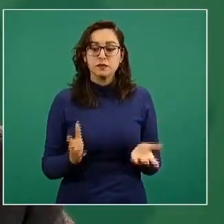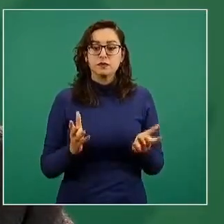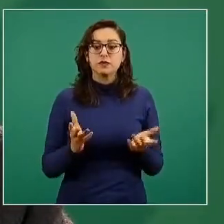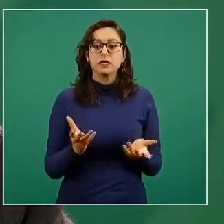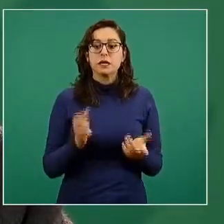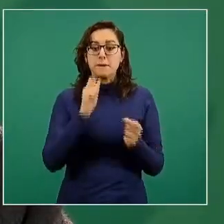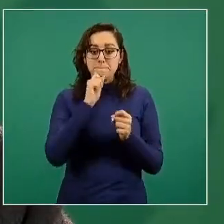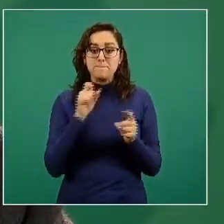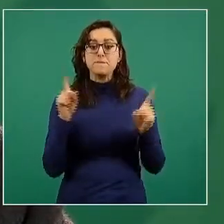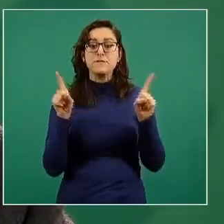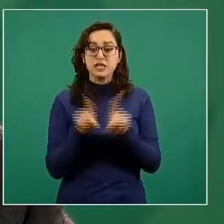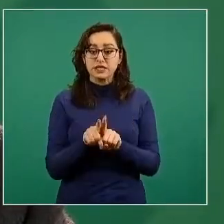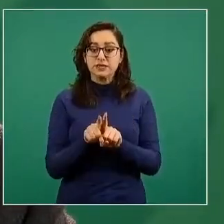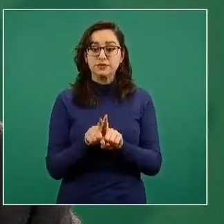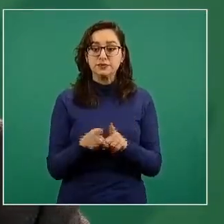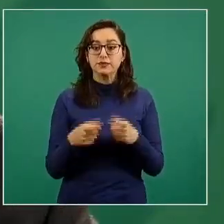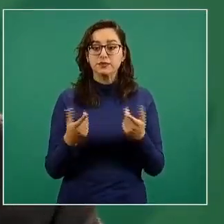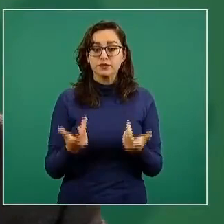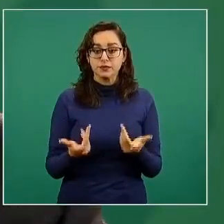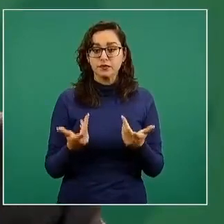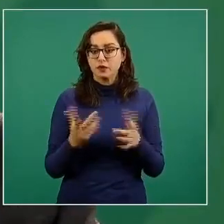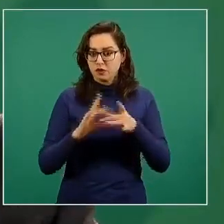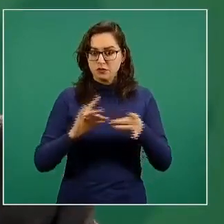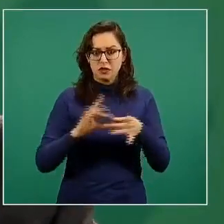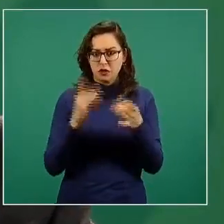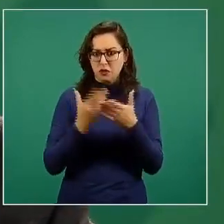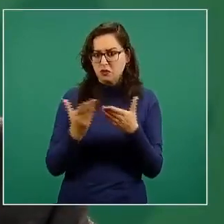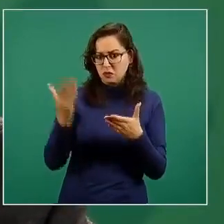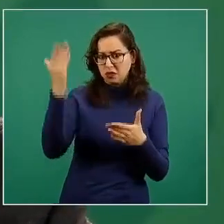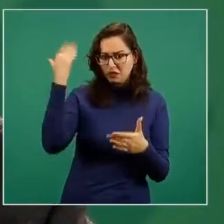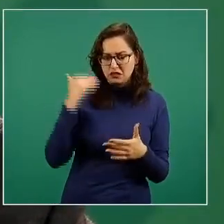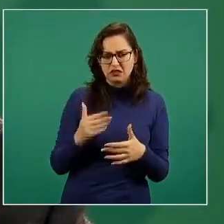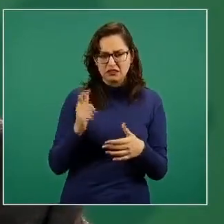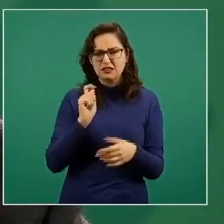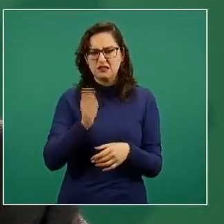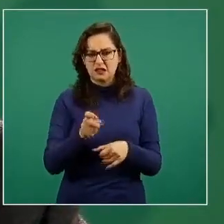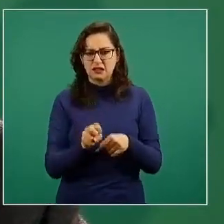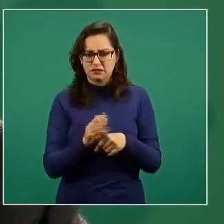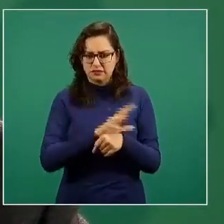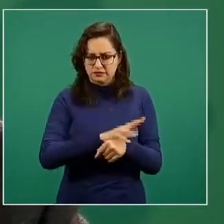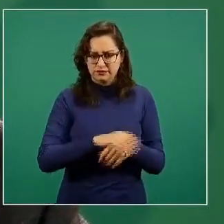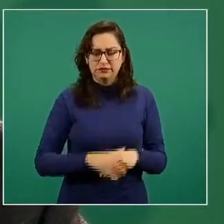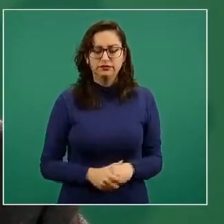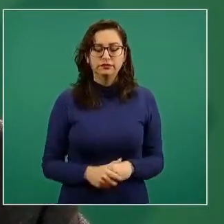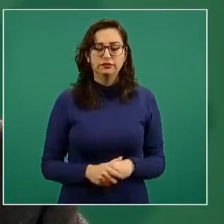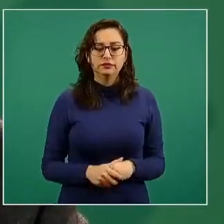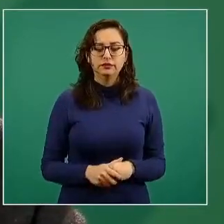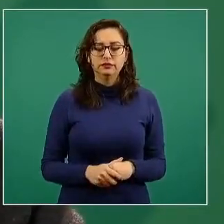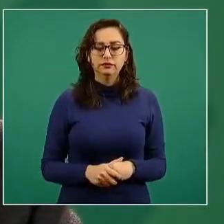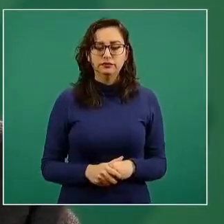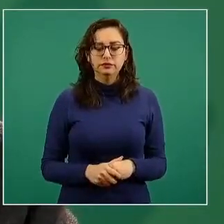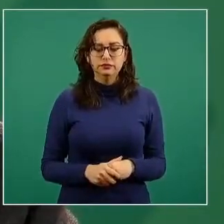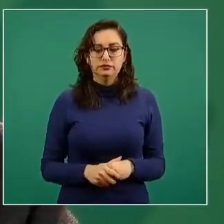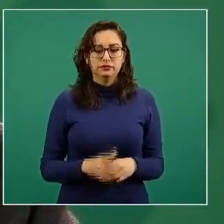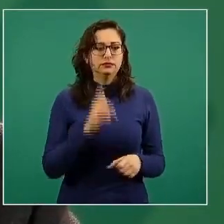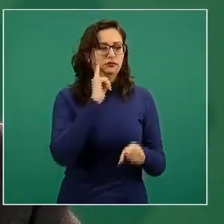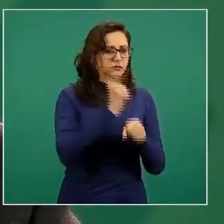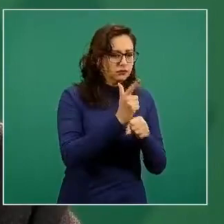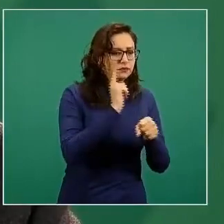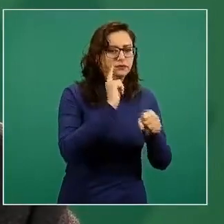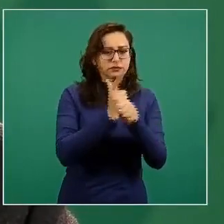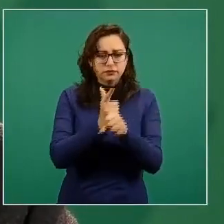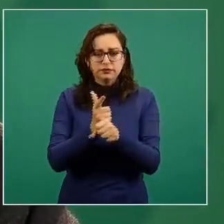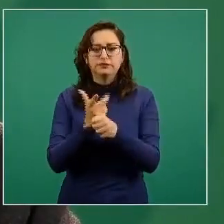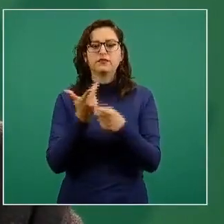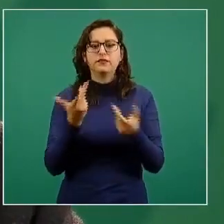la definición de caso de COVID. Esto que acabo de describir, la identificación de personas enfermas, su